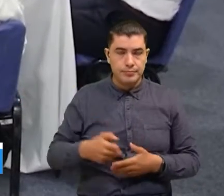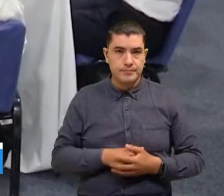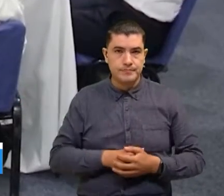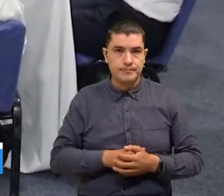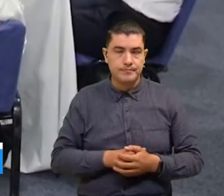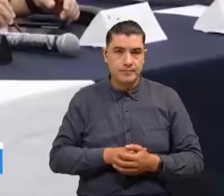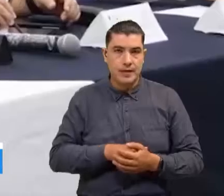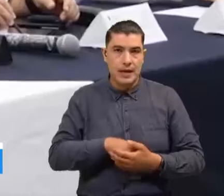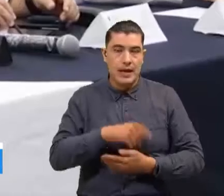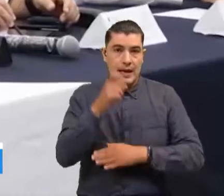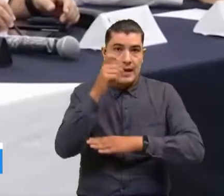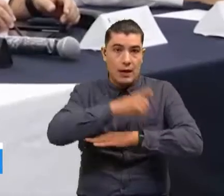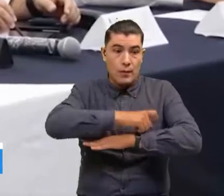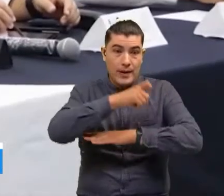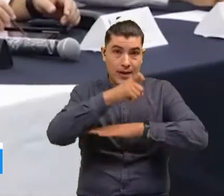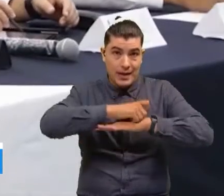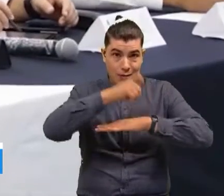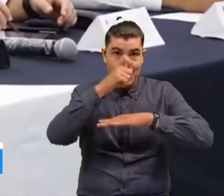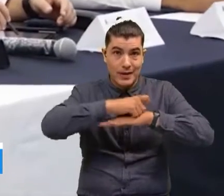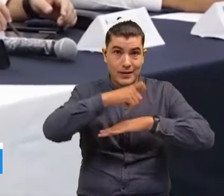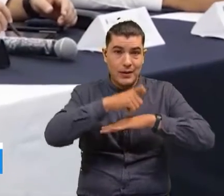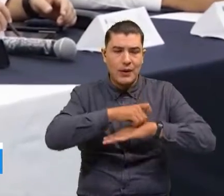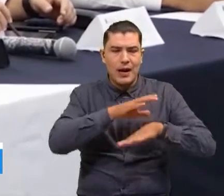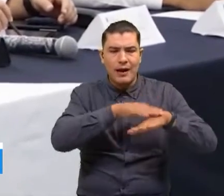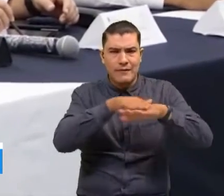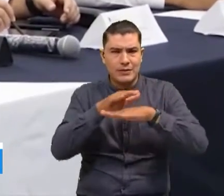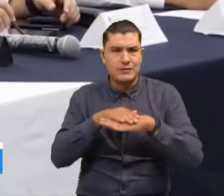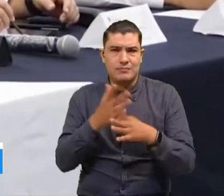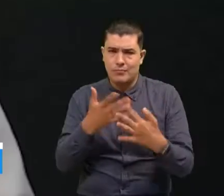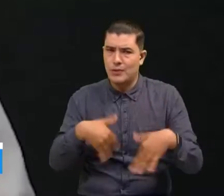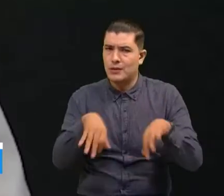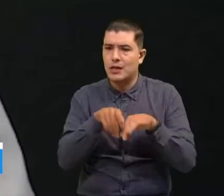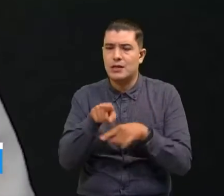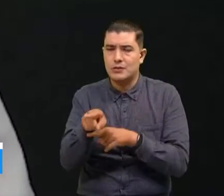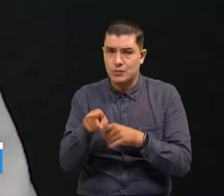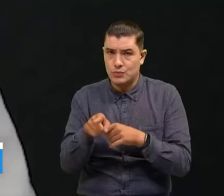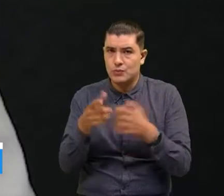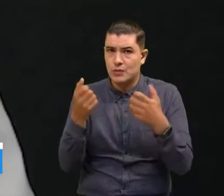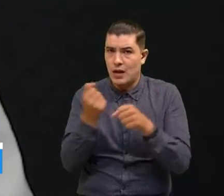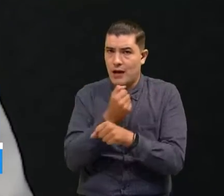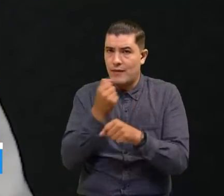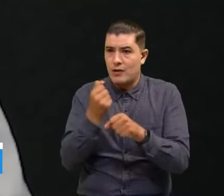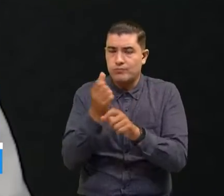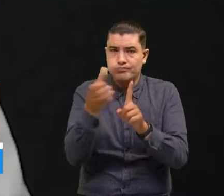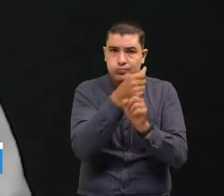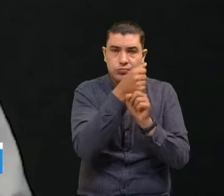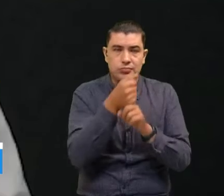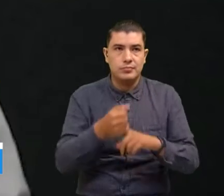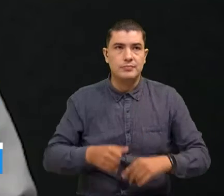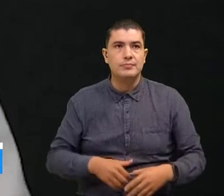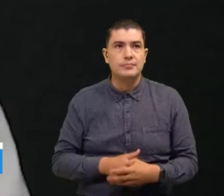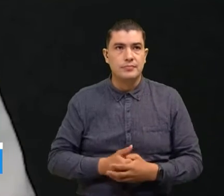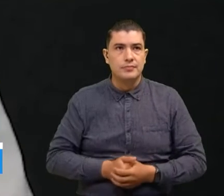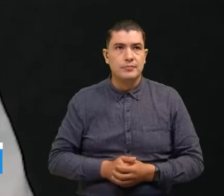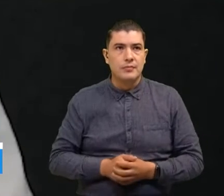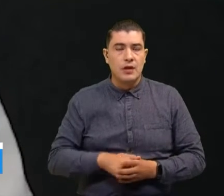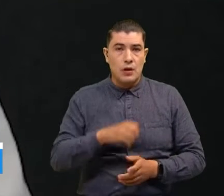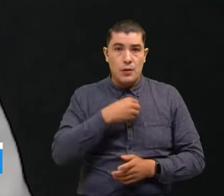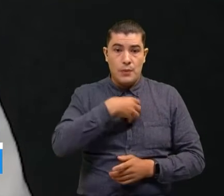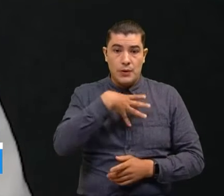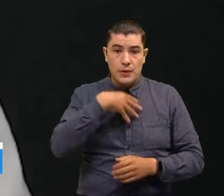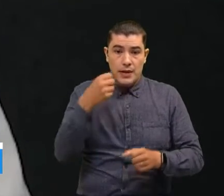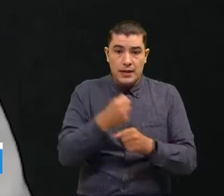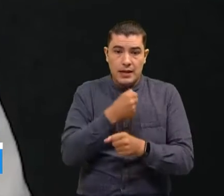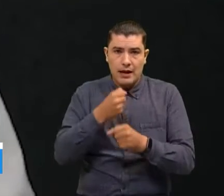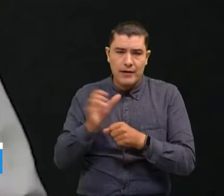Ecopetrol, indicando lo importante que es el empleo en el territorio. Dar mayores oportunidades de empleo a todas las personas que habitan